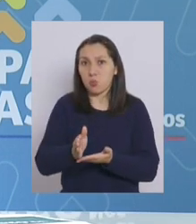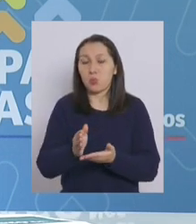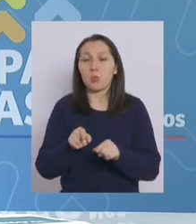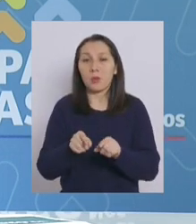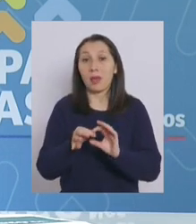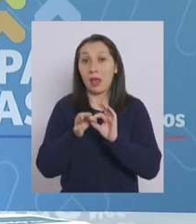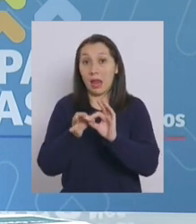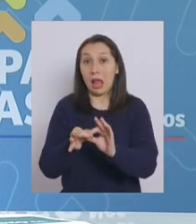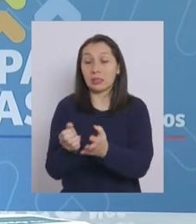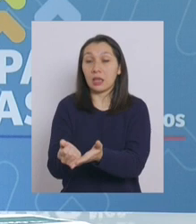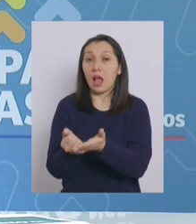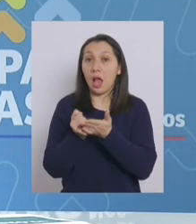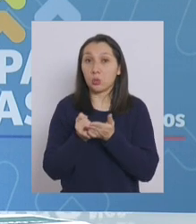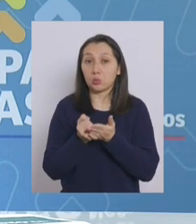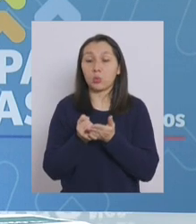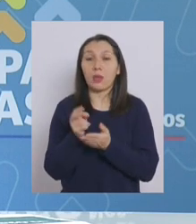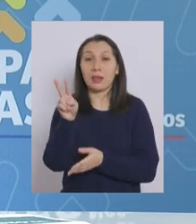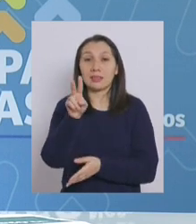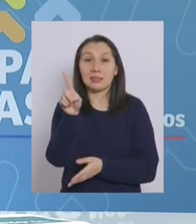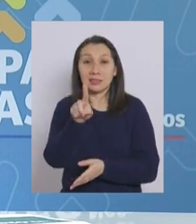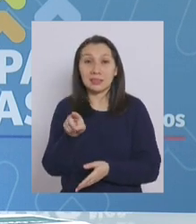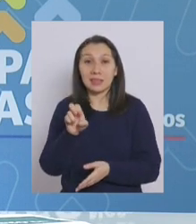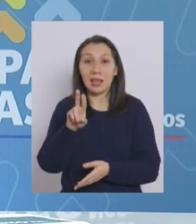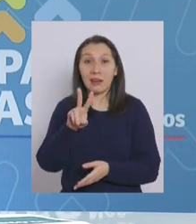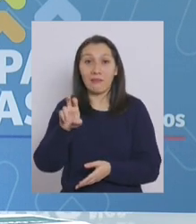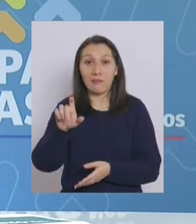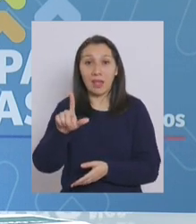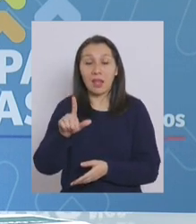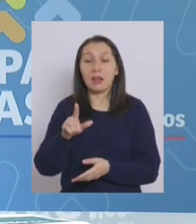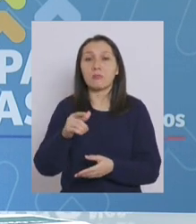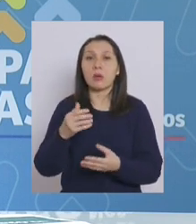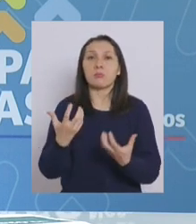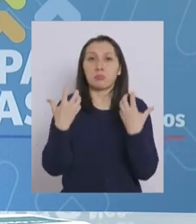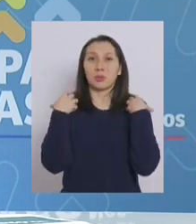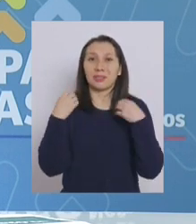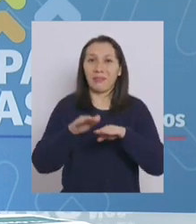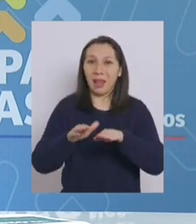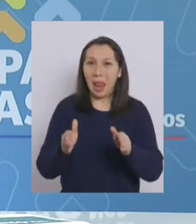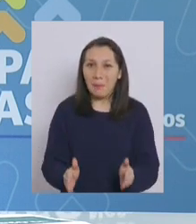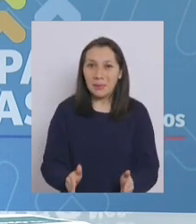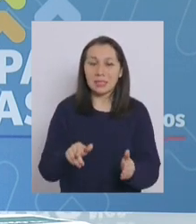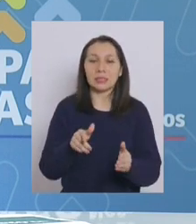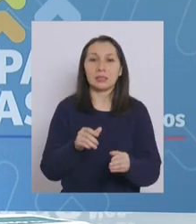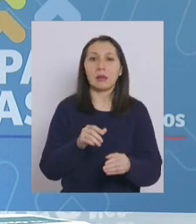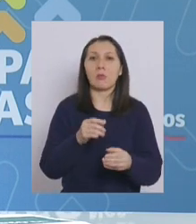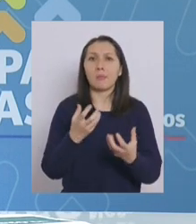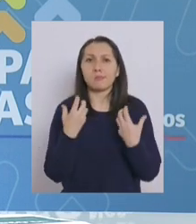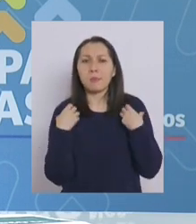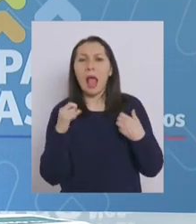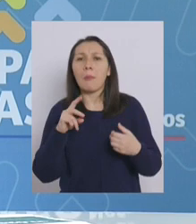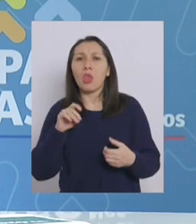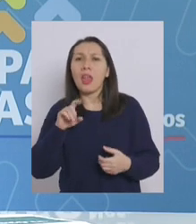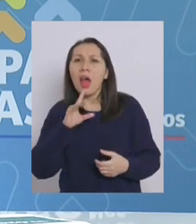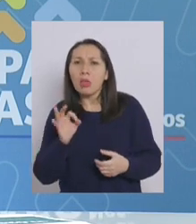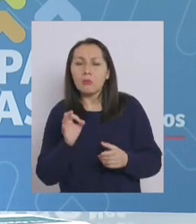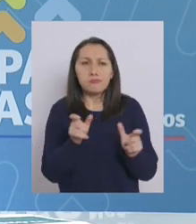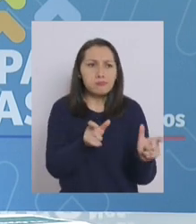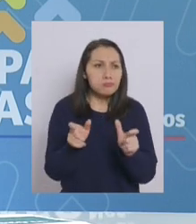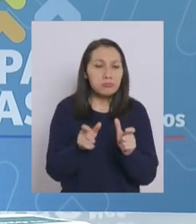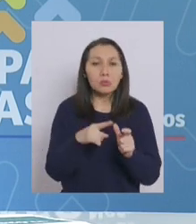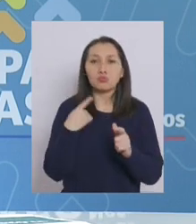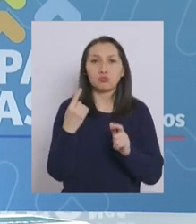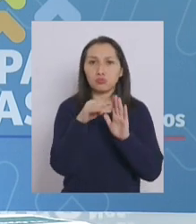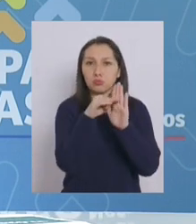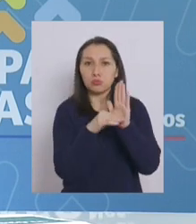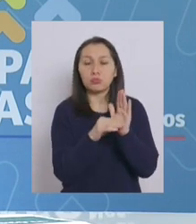que, gracias a la colaboración del CERVEL, de los vocales de mesa, de los apoderados, esas medidas se mantienen con